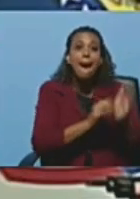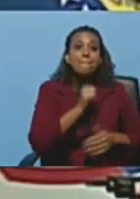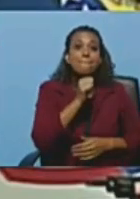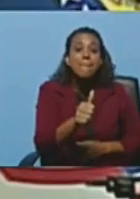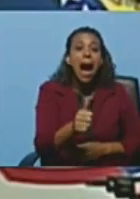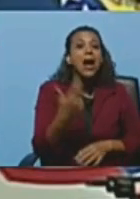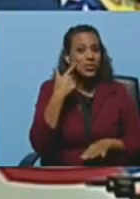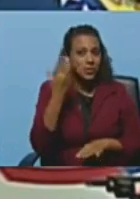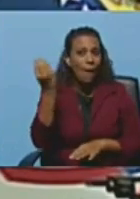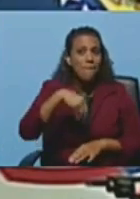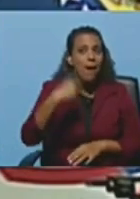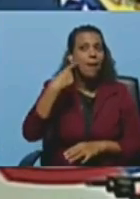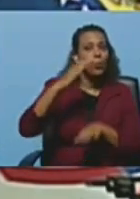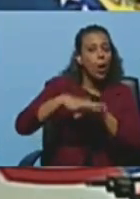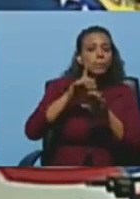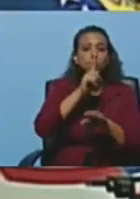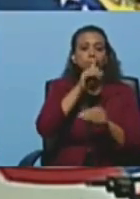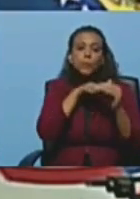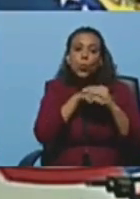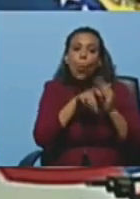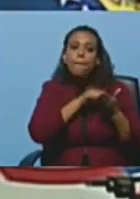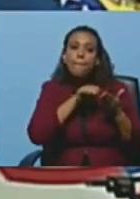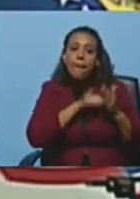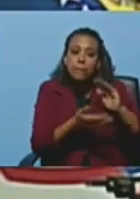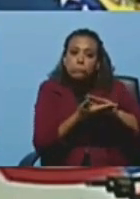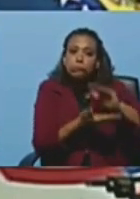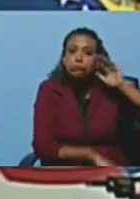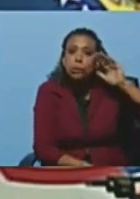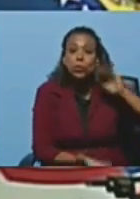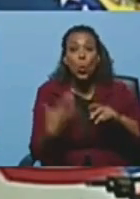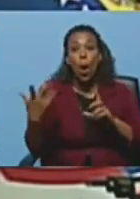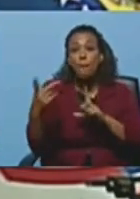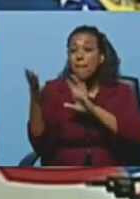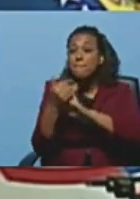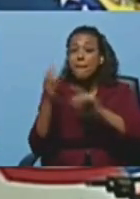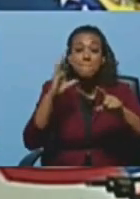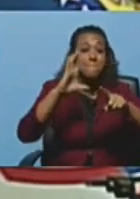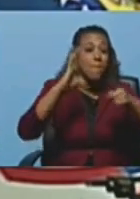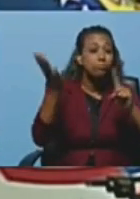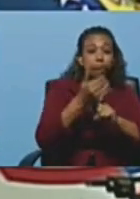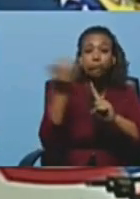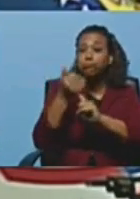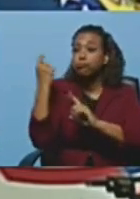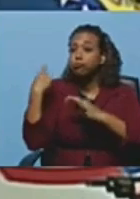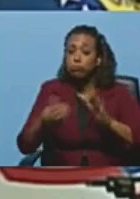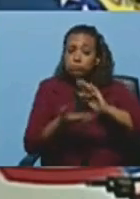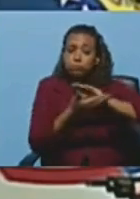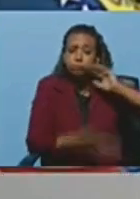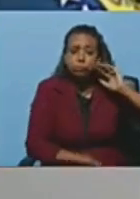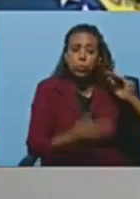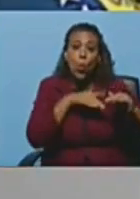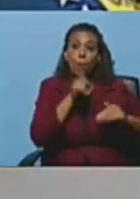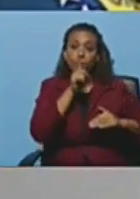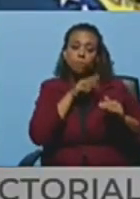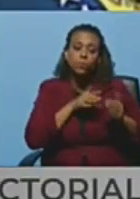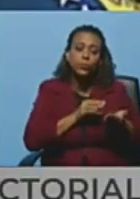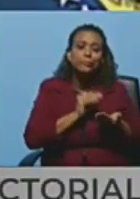sabemos más de lo que yo estoy diciendo, porque por algo llegamos hasta donde hemos llegado.